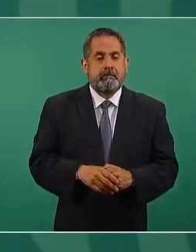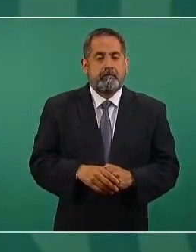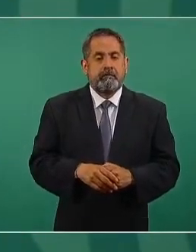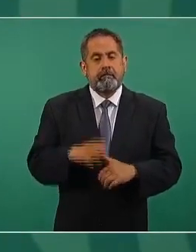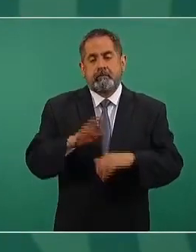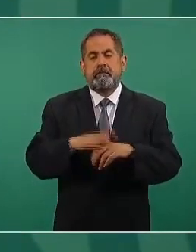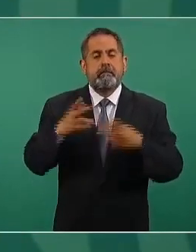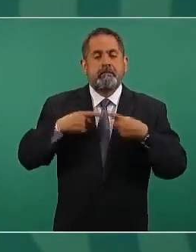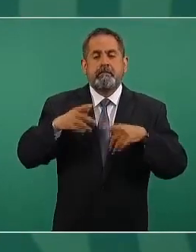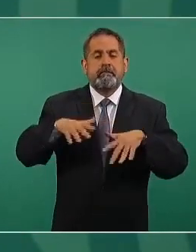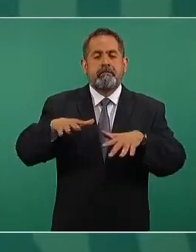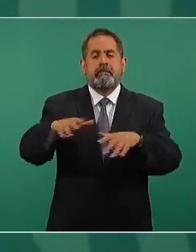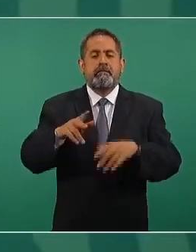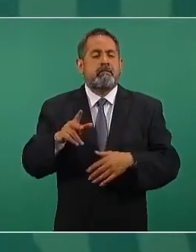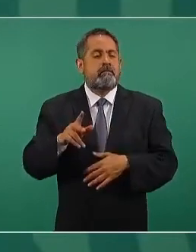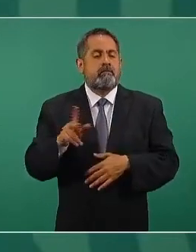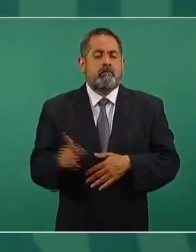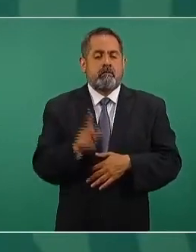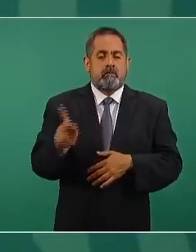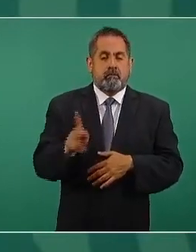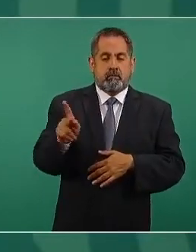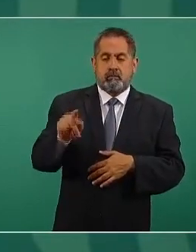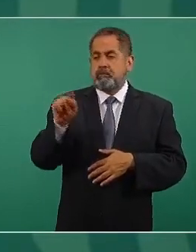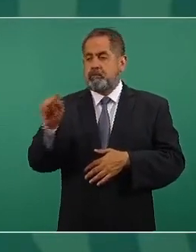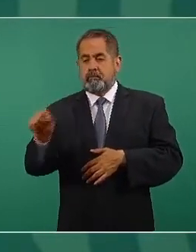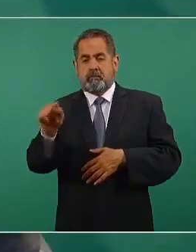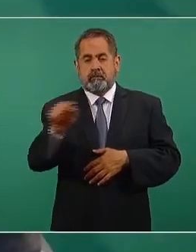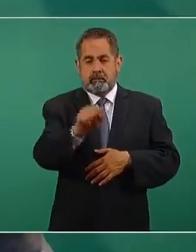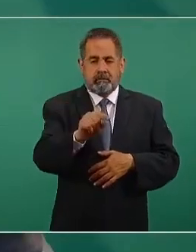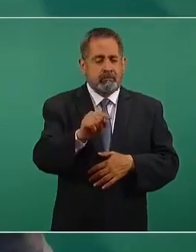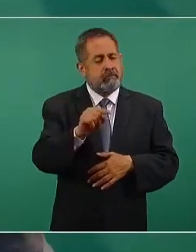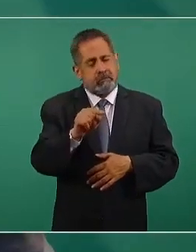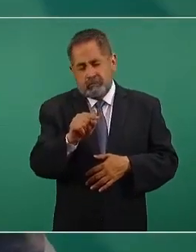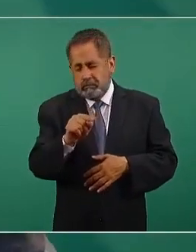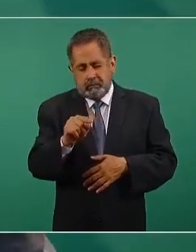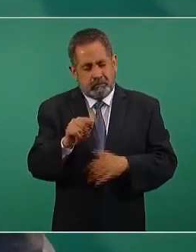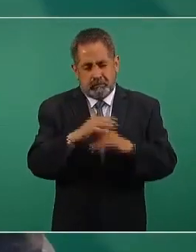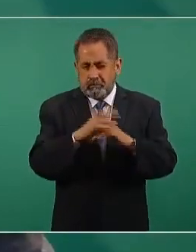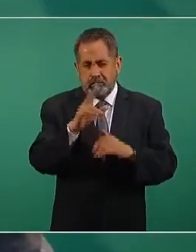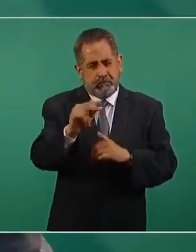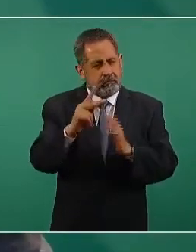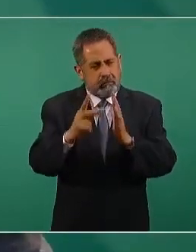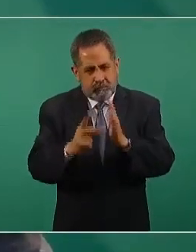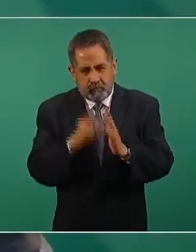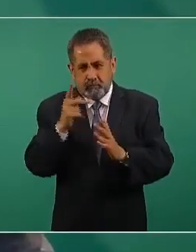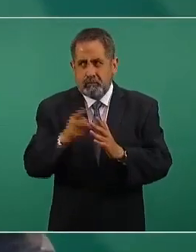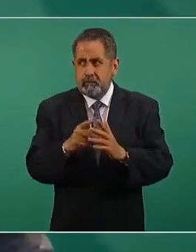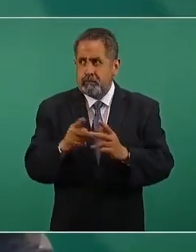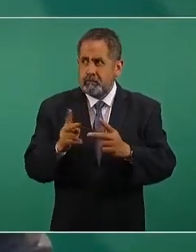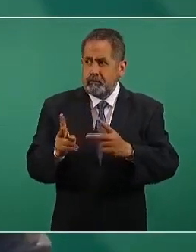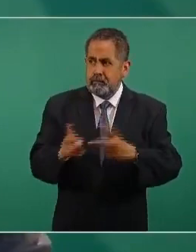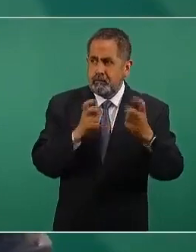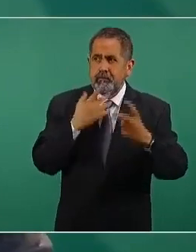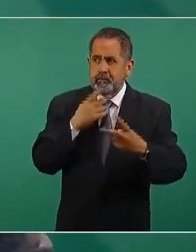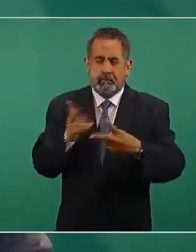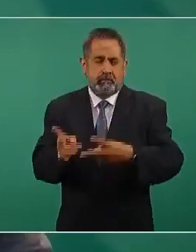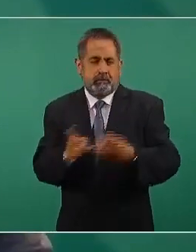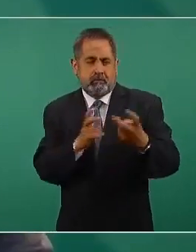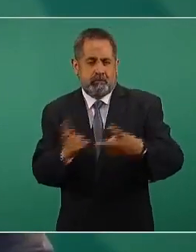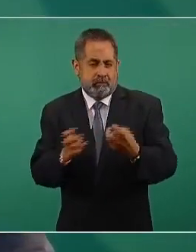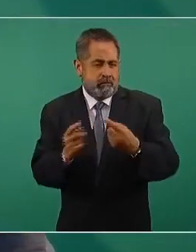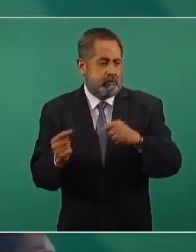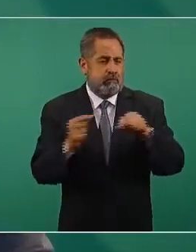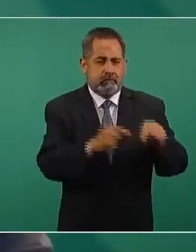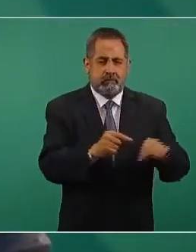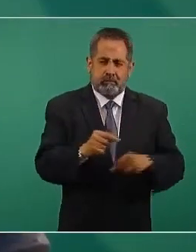los habitantes de los pueblos para que no se regrese a la práctica que